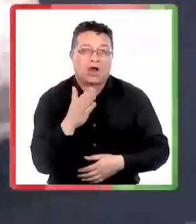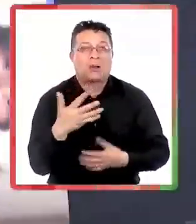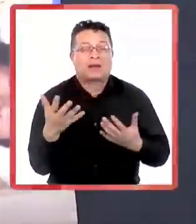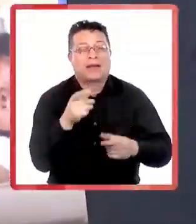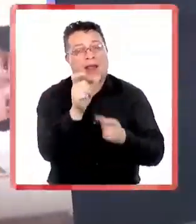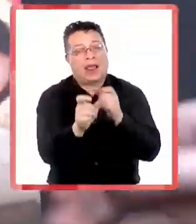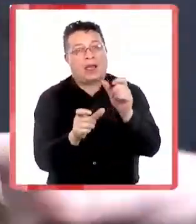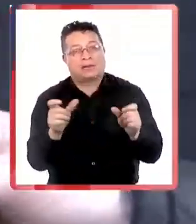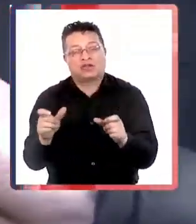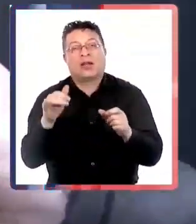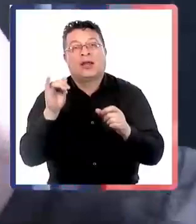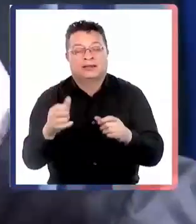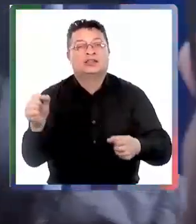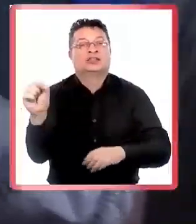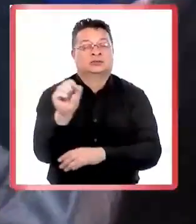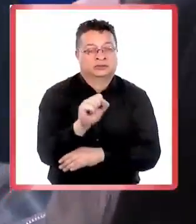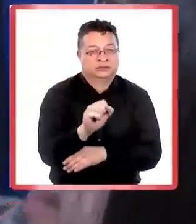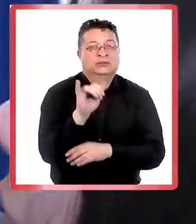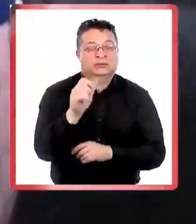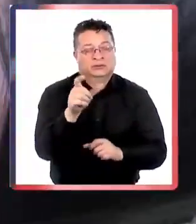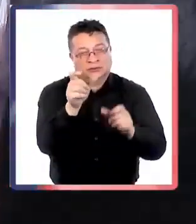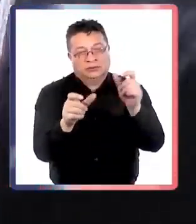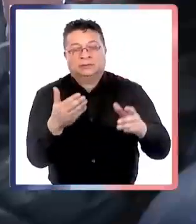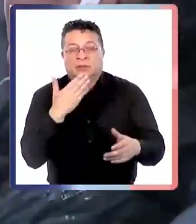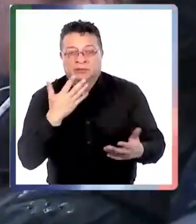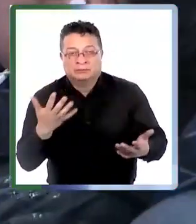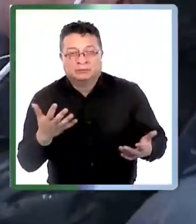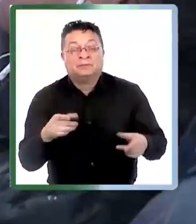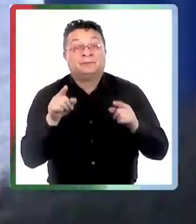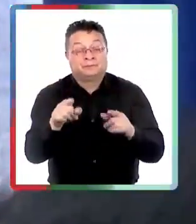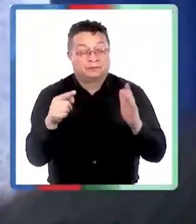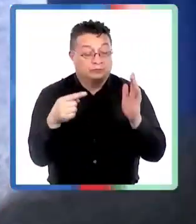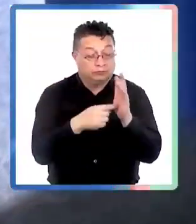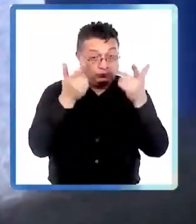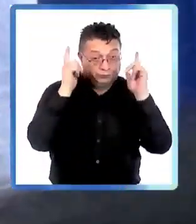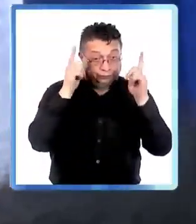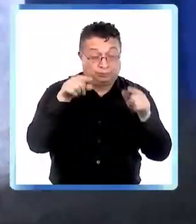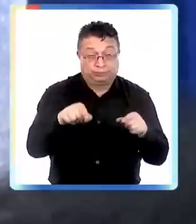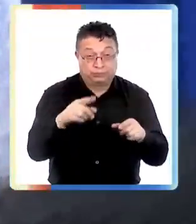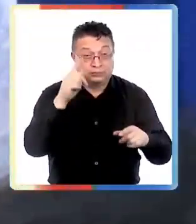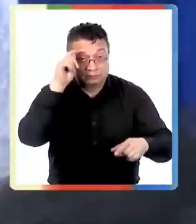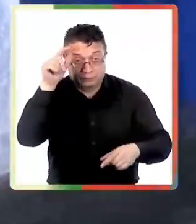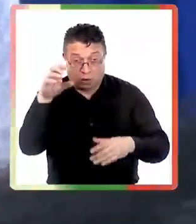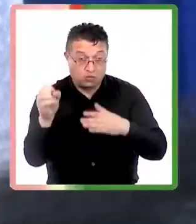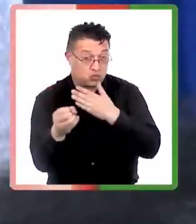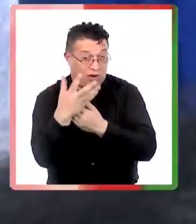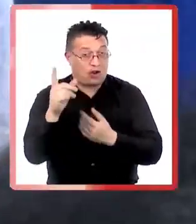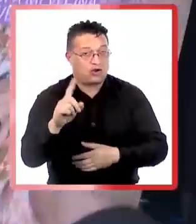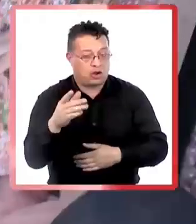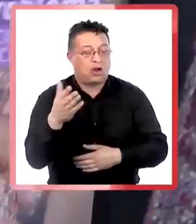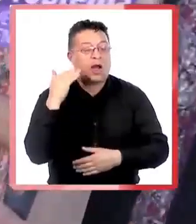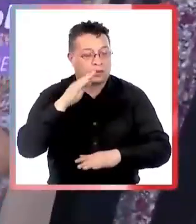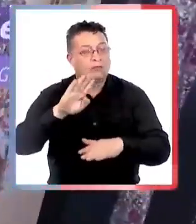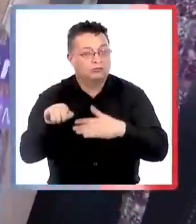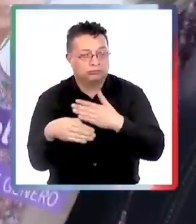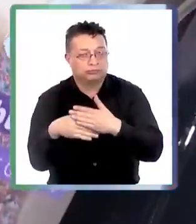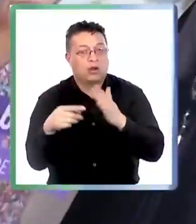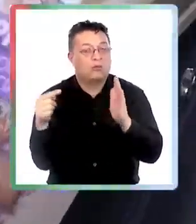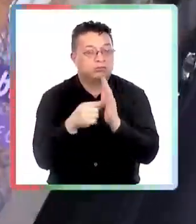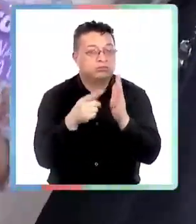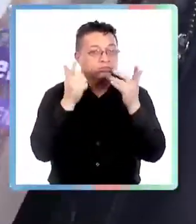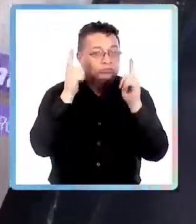mejor, digamos, para el usuario como también para el conductor o la conductora. La idea de los botones de pánico en nuestro país no es nueva. Se podría